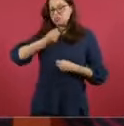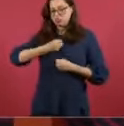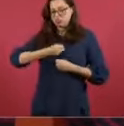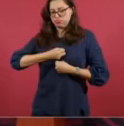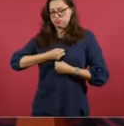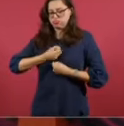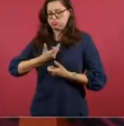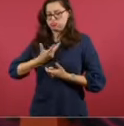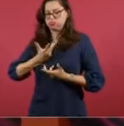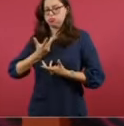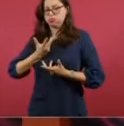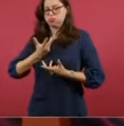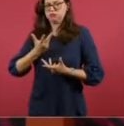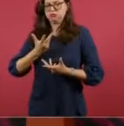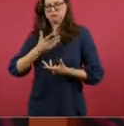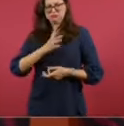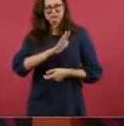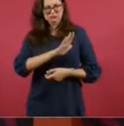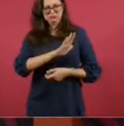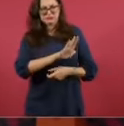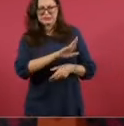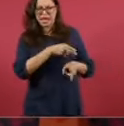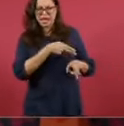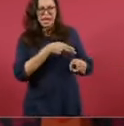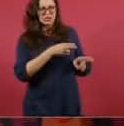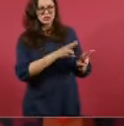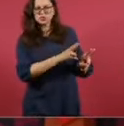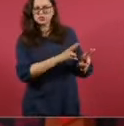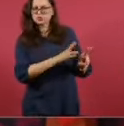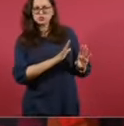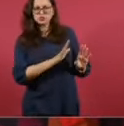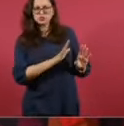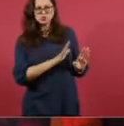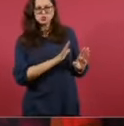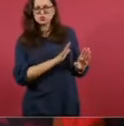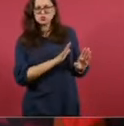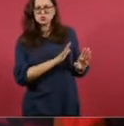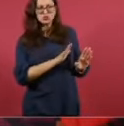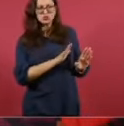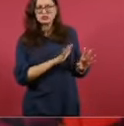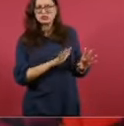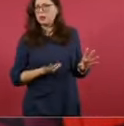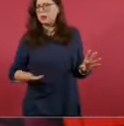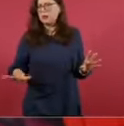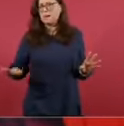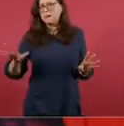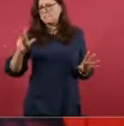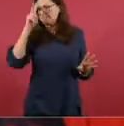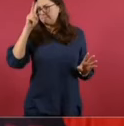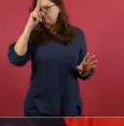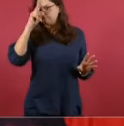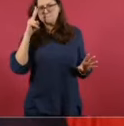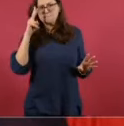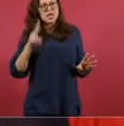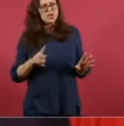sobre un asunto que solo corresponde decidir a los mexicanos,